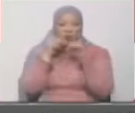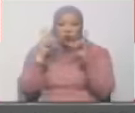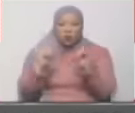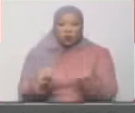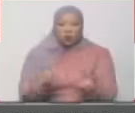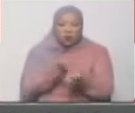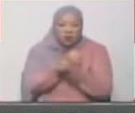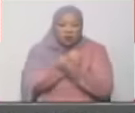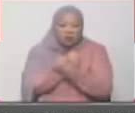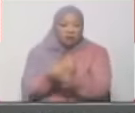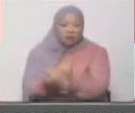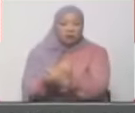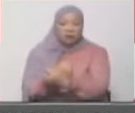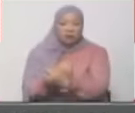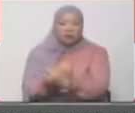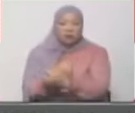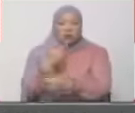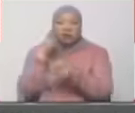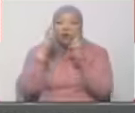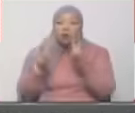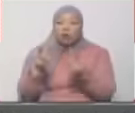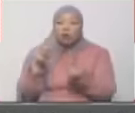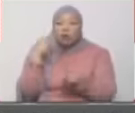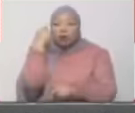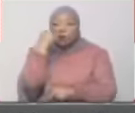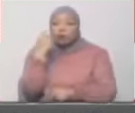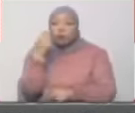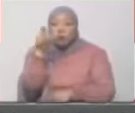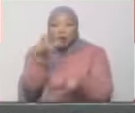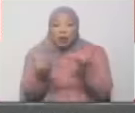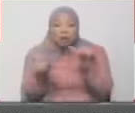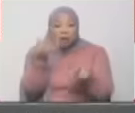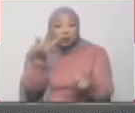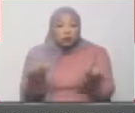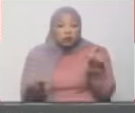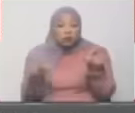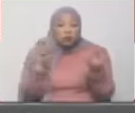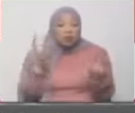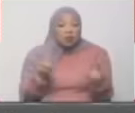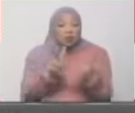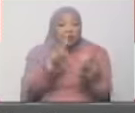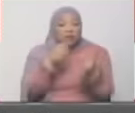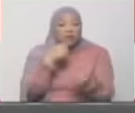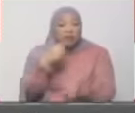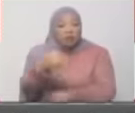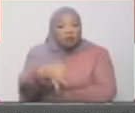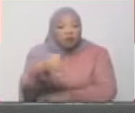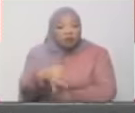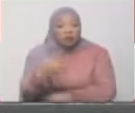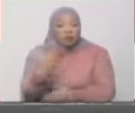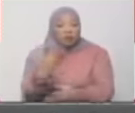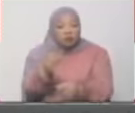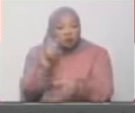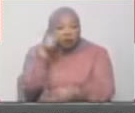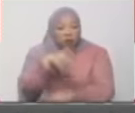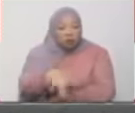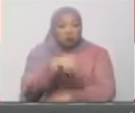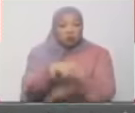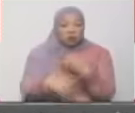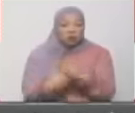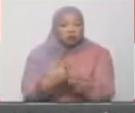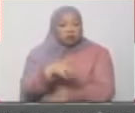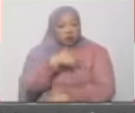arrojo viene de verle los ojos a ustedes, de ver la verdad de ustedes, de creer en el pueblo y de